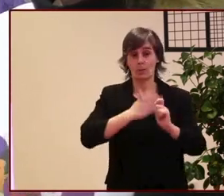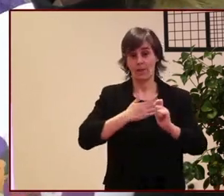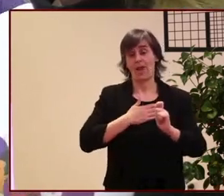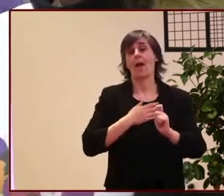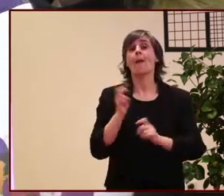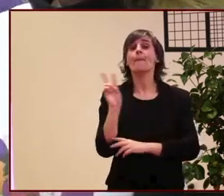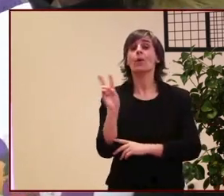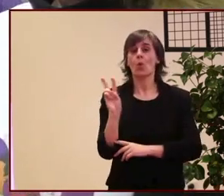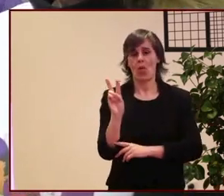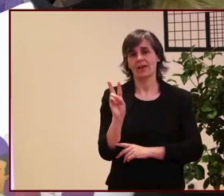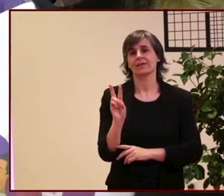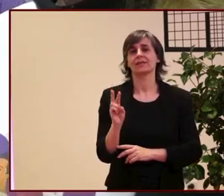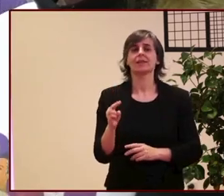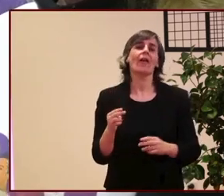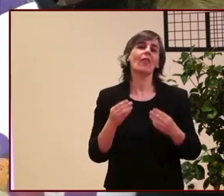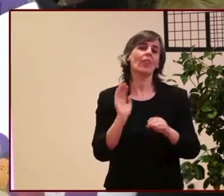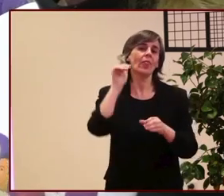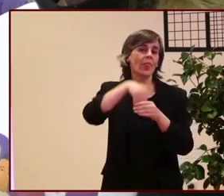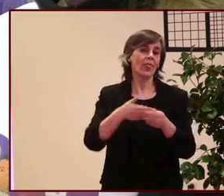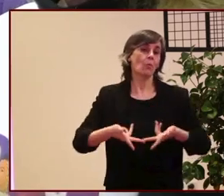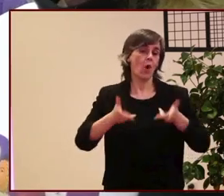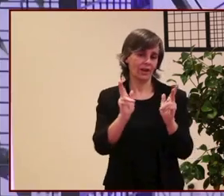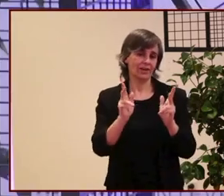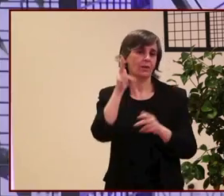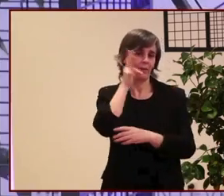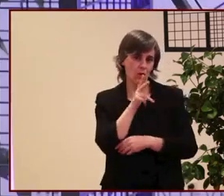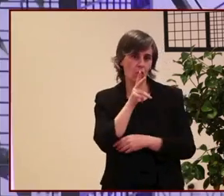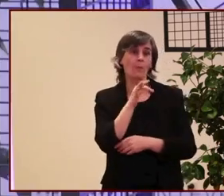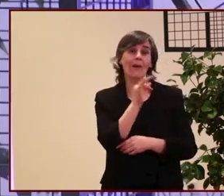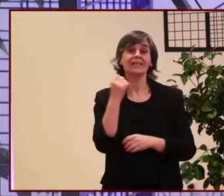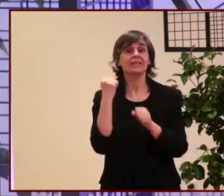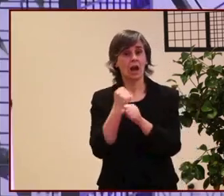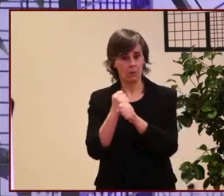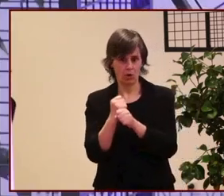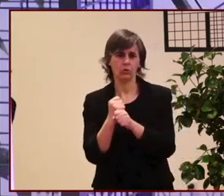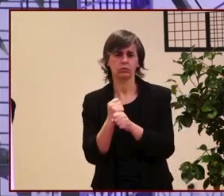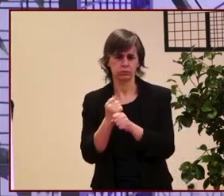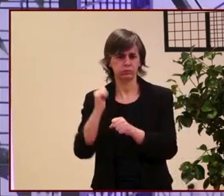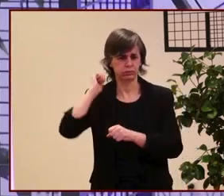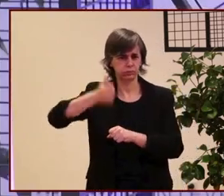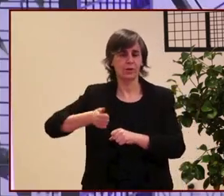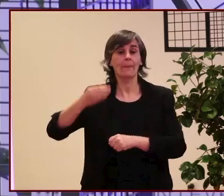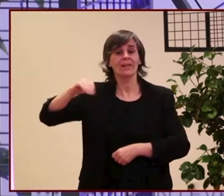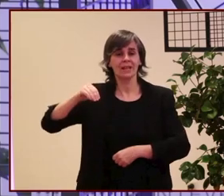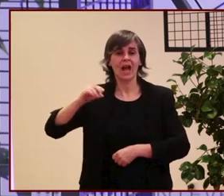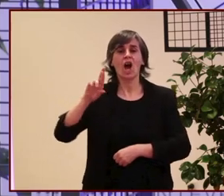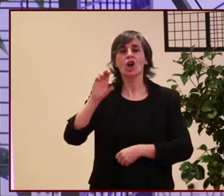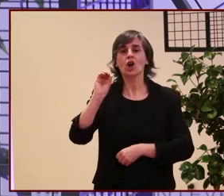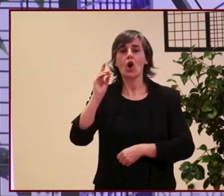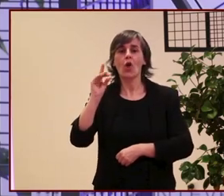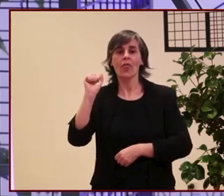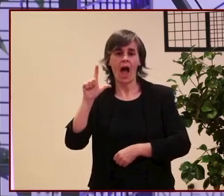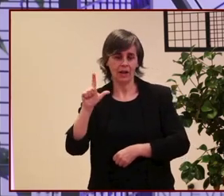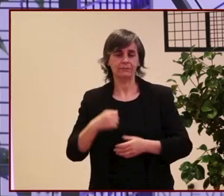y la labor que viene realizando hace años su presidenta carmen rodal es un hecho que las